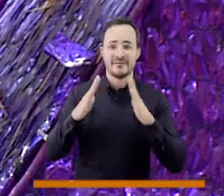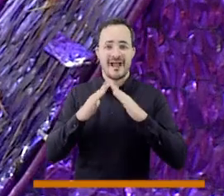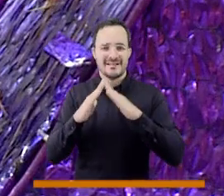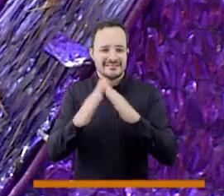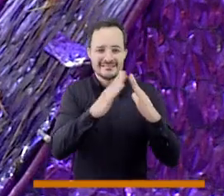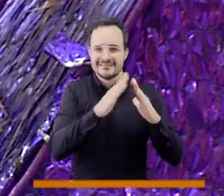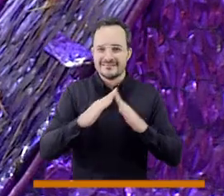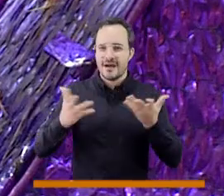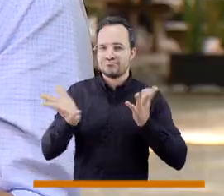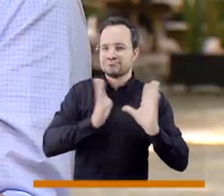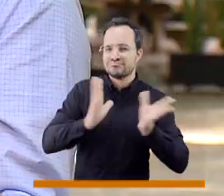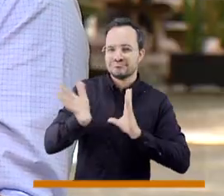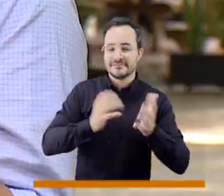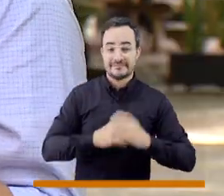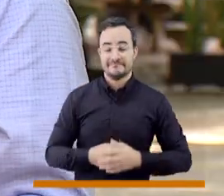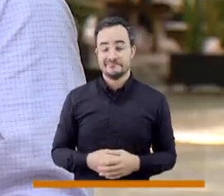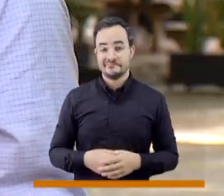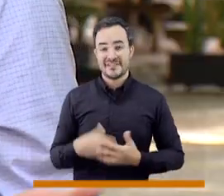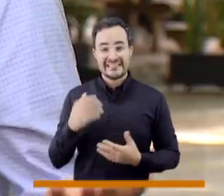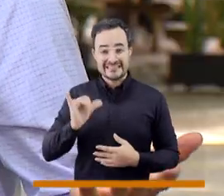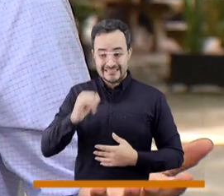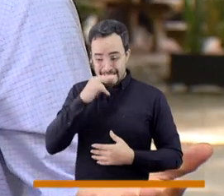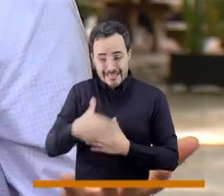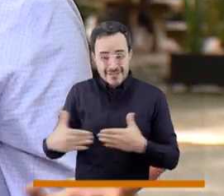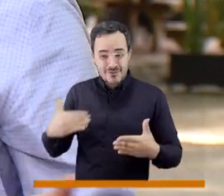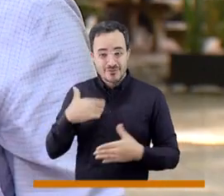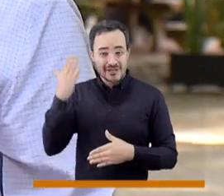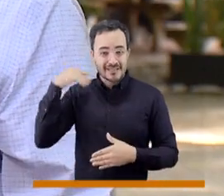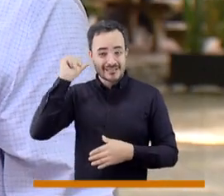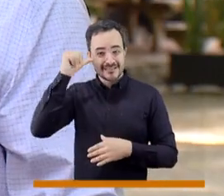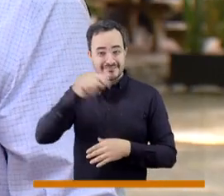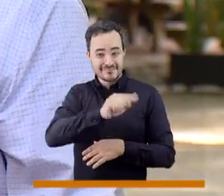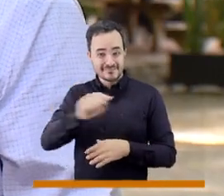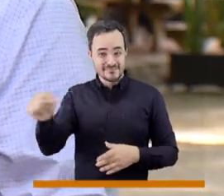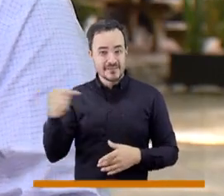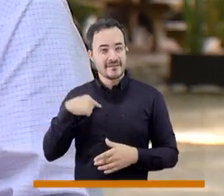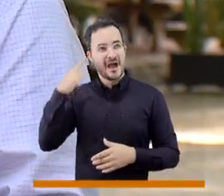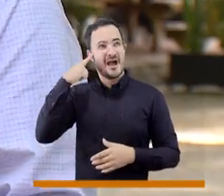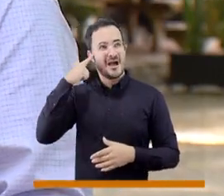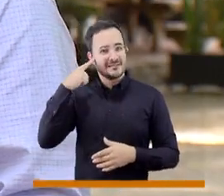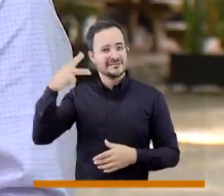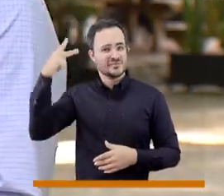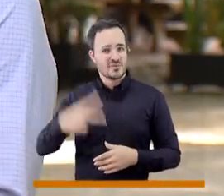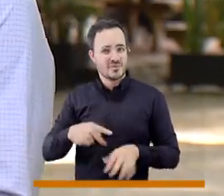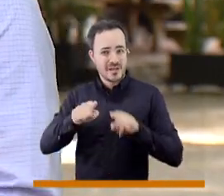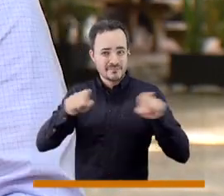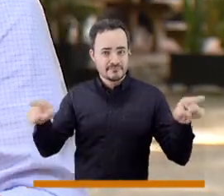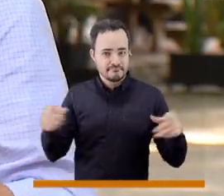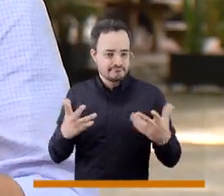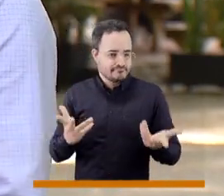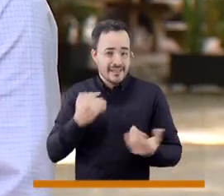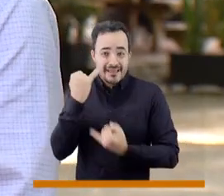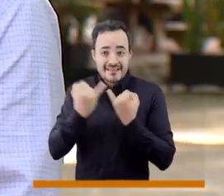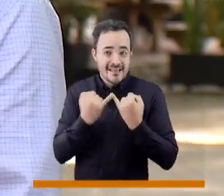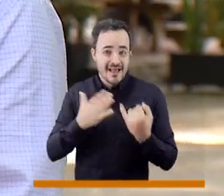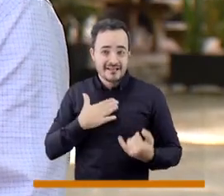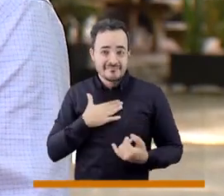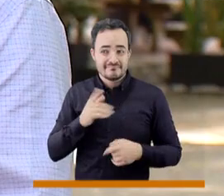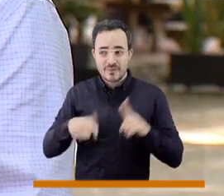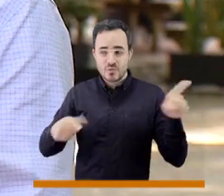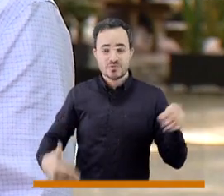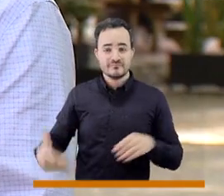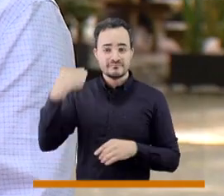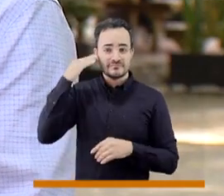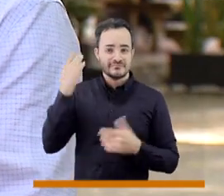entre nuestros vecinos, lo que recordamos de nuestra infancia, eso nos hace también ser lo que somos,